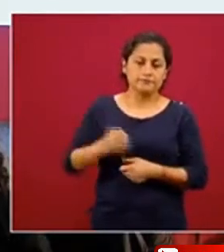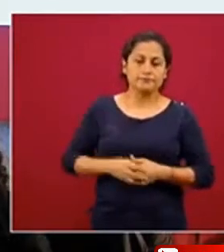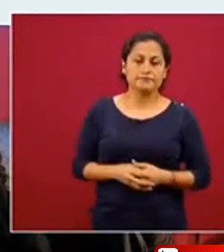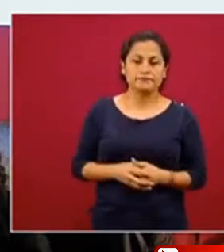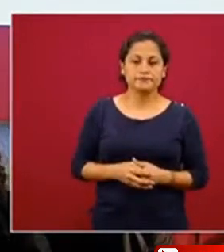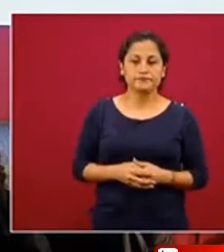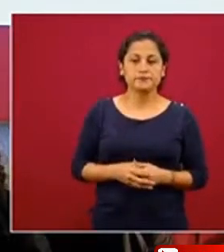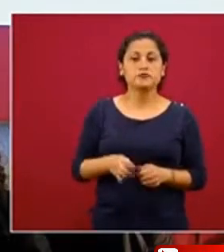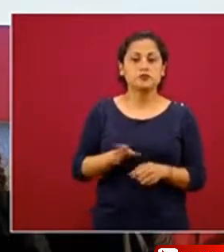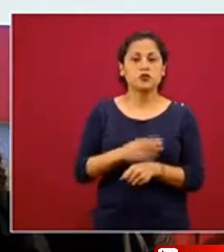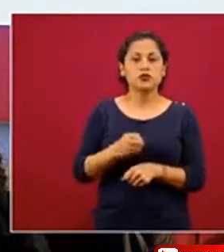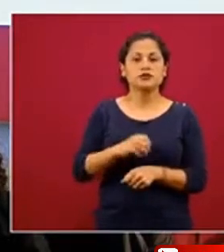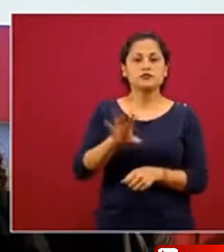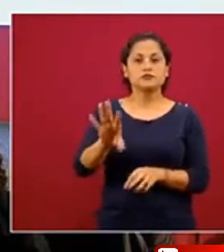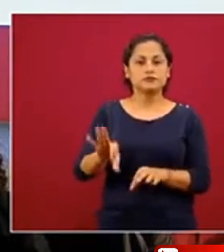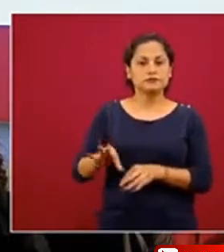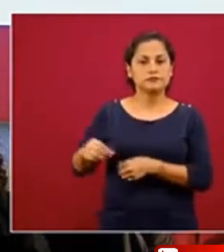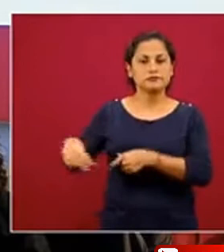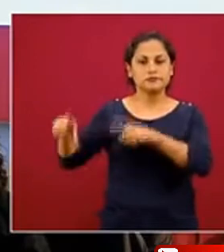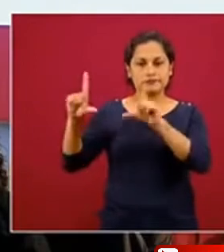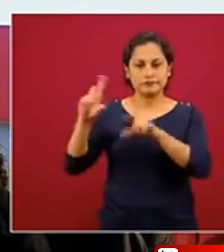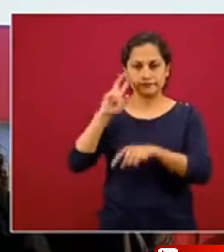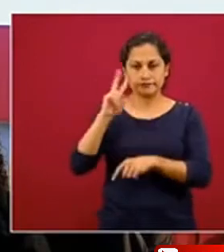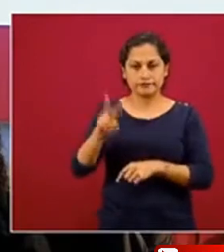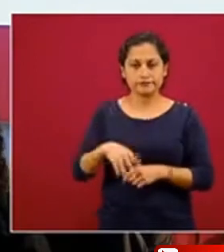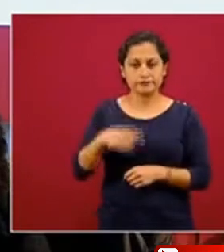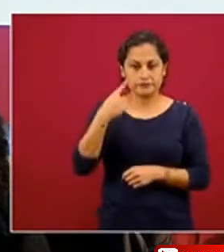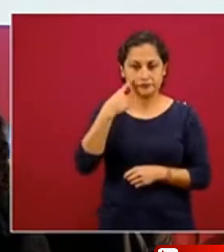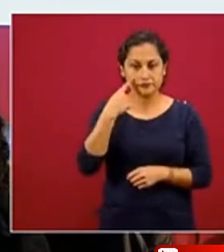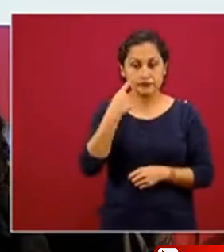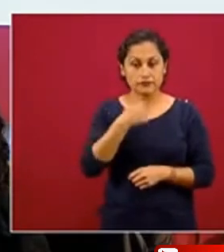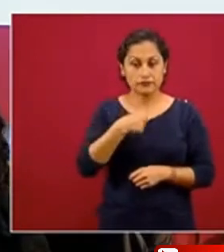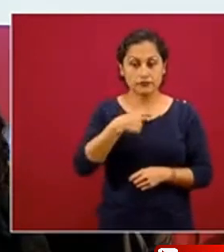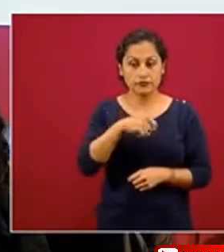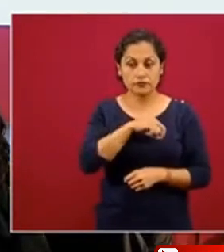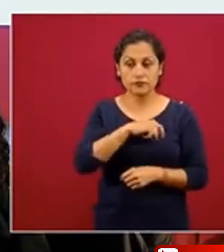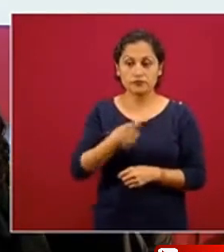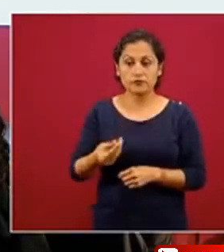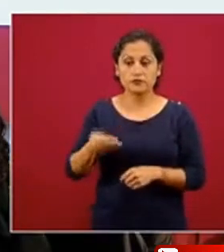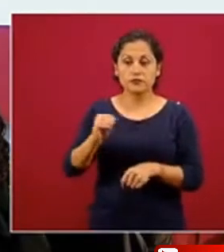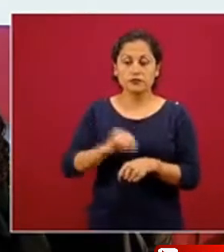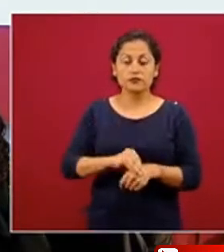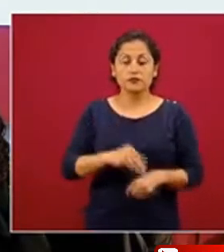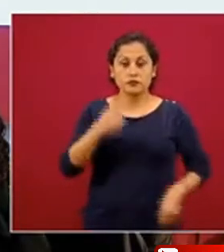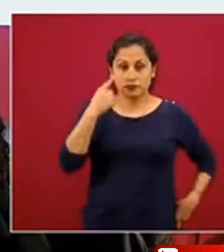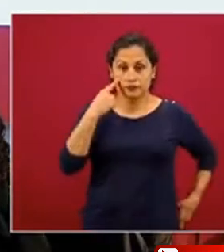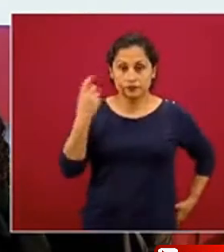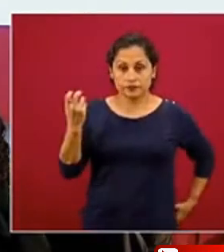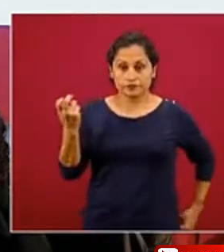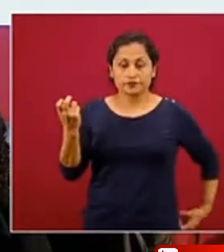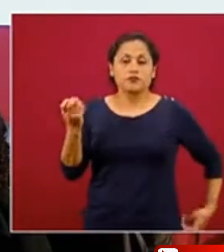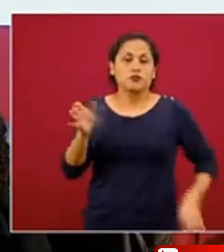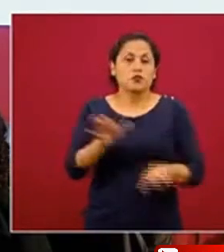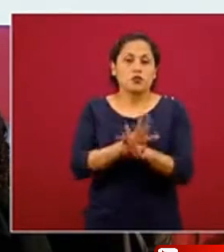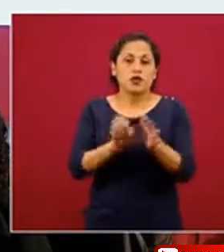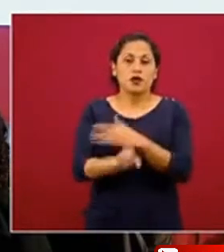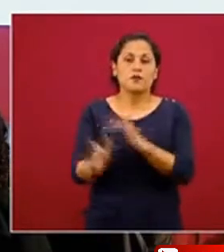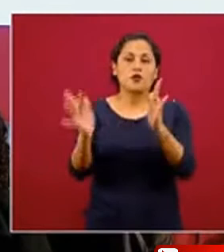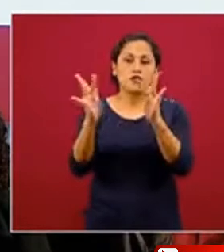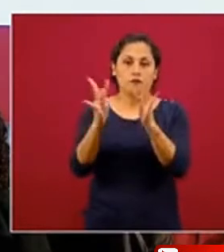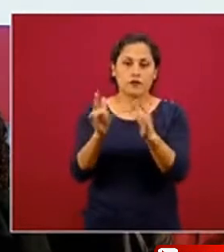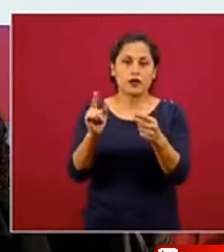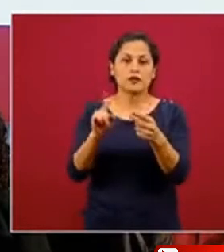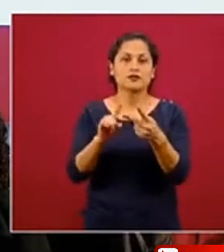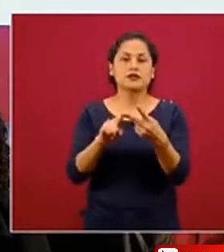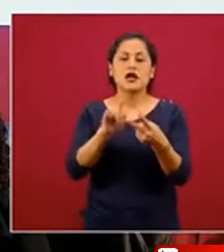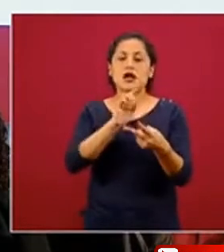países. Por eso lo retomamos. Y aquí hemos puesto algunos, podríamos poner por supuesto muchos otros. Francia, España e